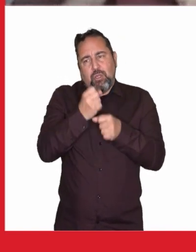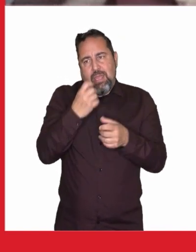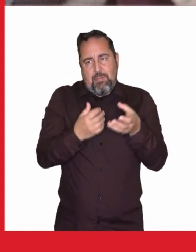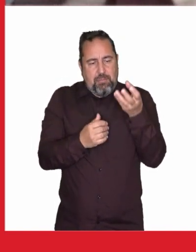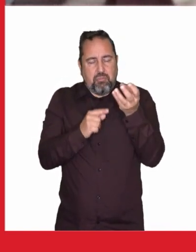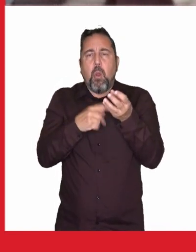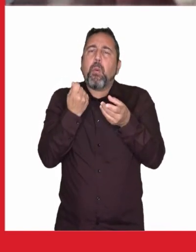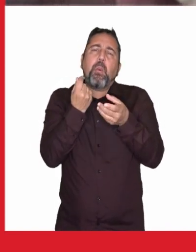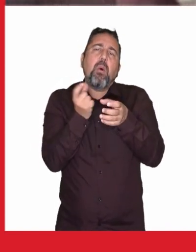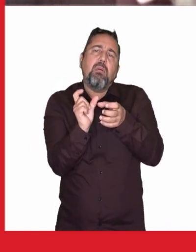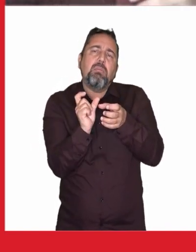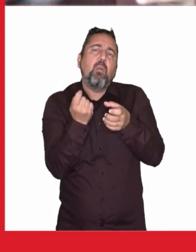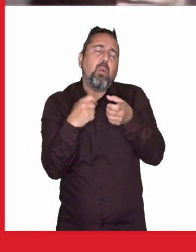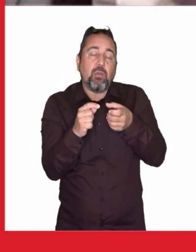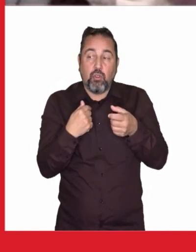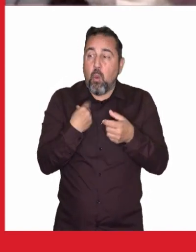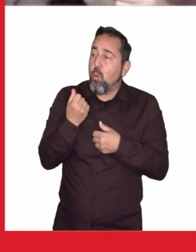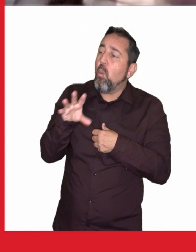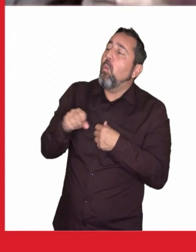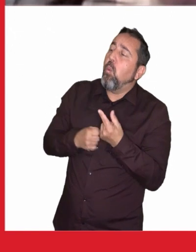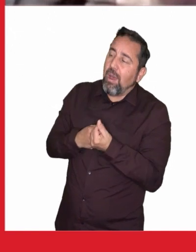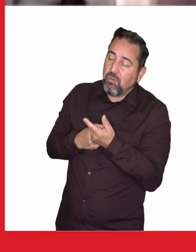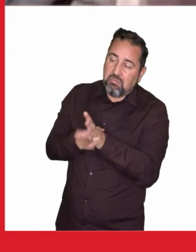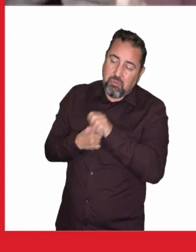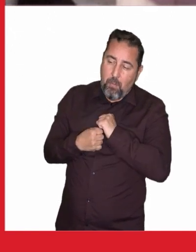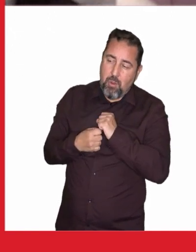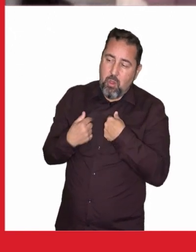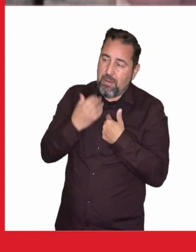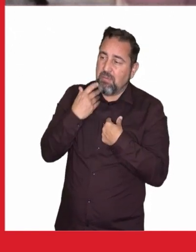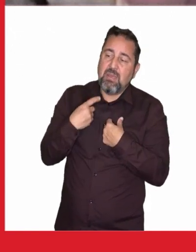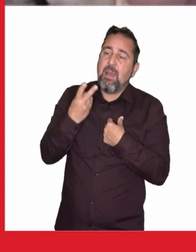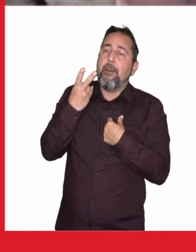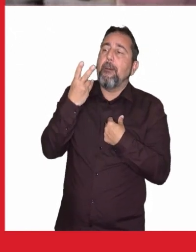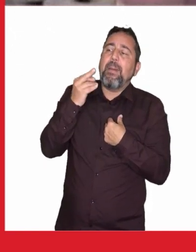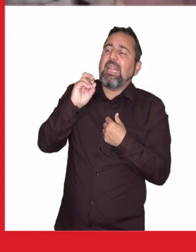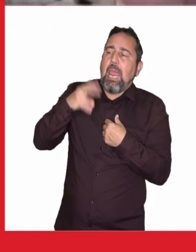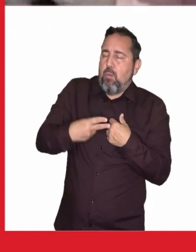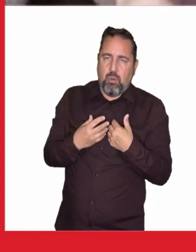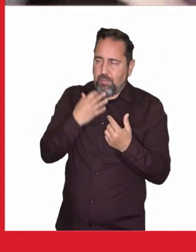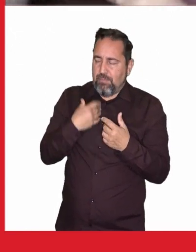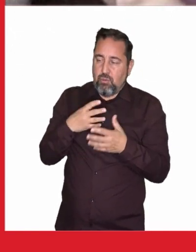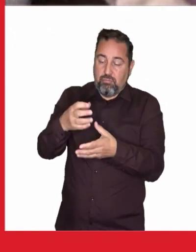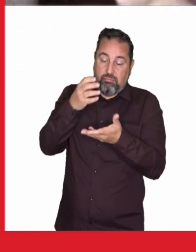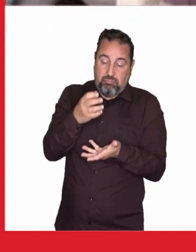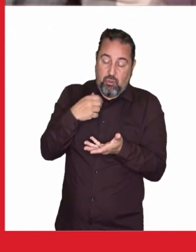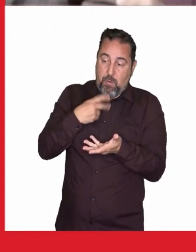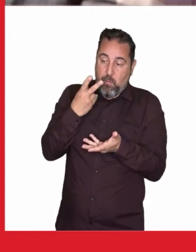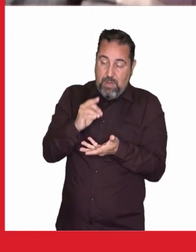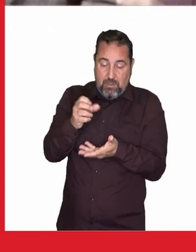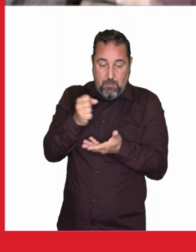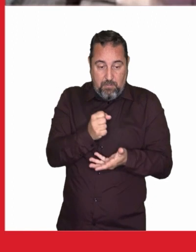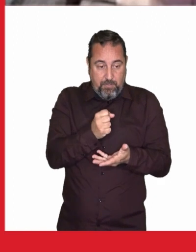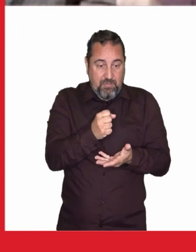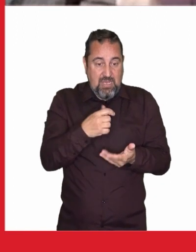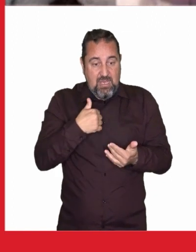Yo quiero, ¿a cuánto vendo esta botella? Bueno, pues ¿a cuánto la compro yo? Vale, pues yo la compro a 20